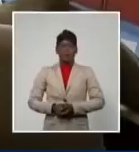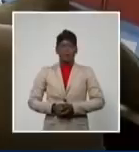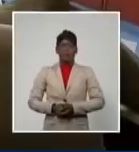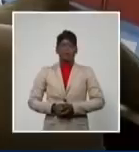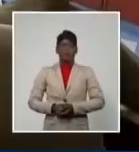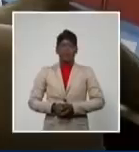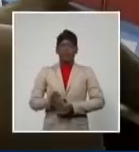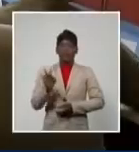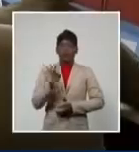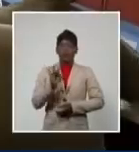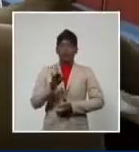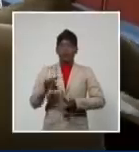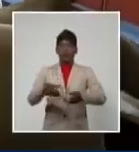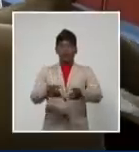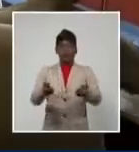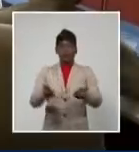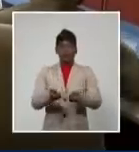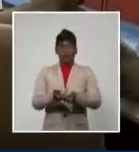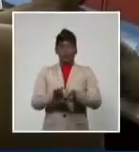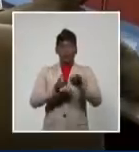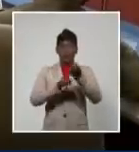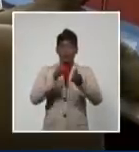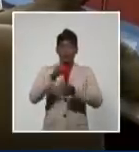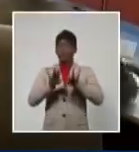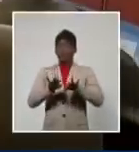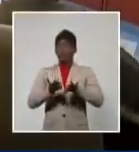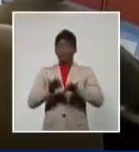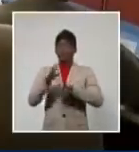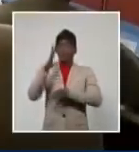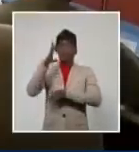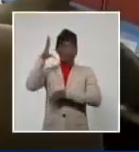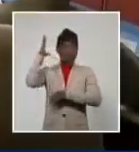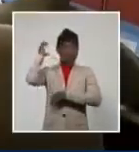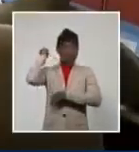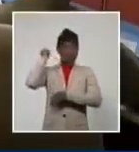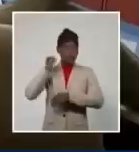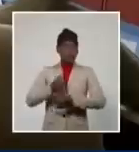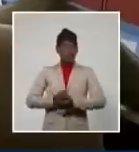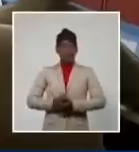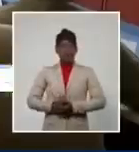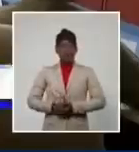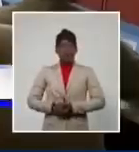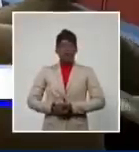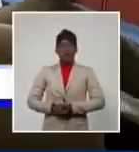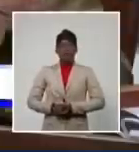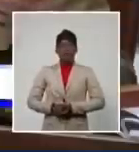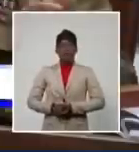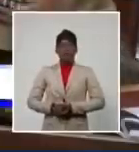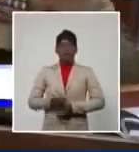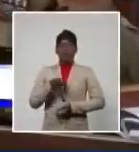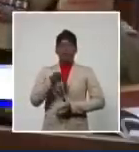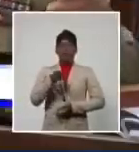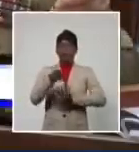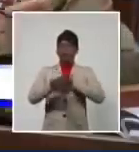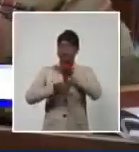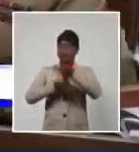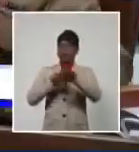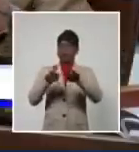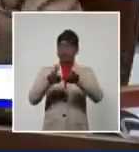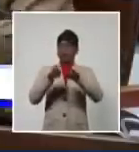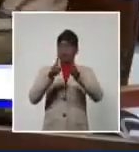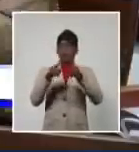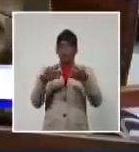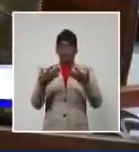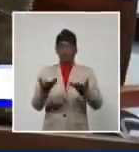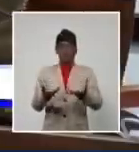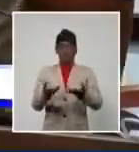exclusiva. Pero ellos mismos echan a rodar la bola. Se murió y después sale. Y entonces queda como que todo lo que se dice